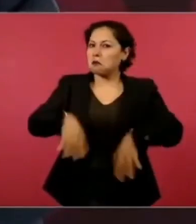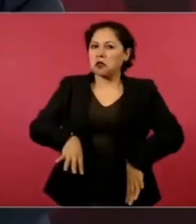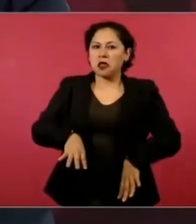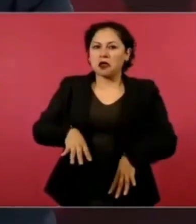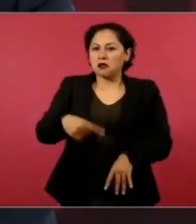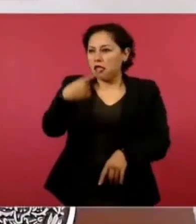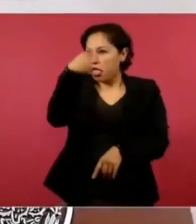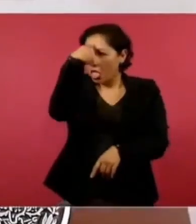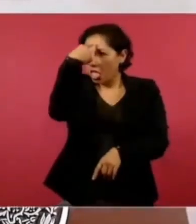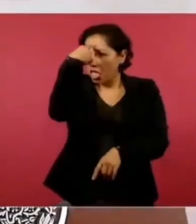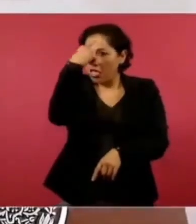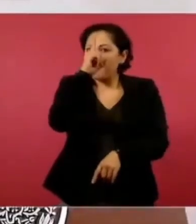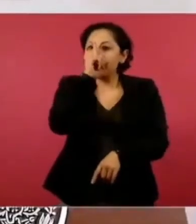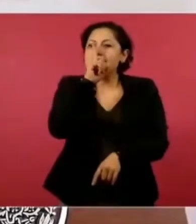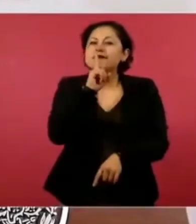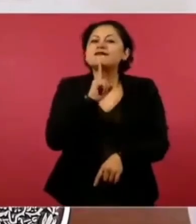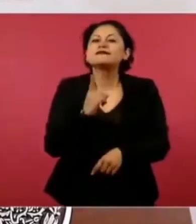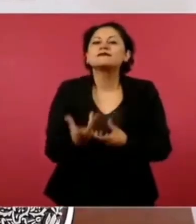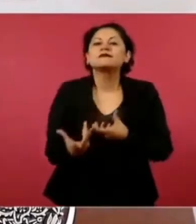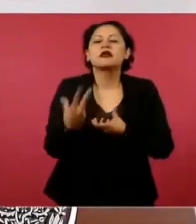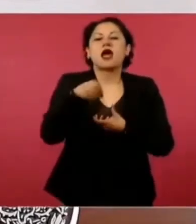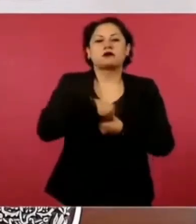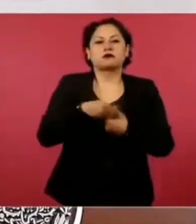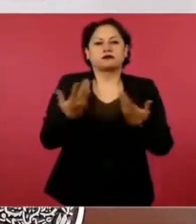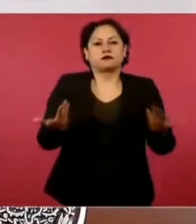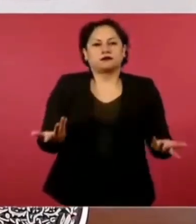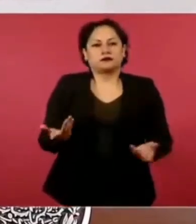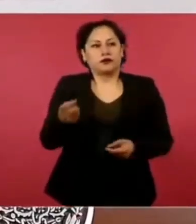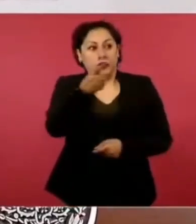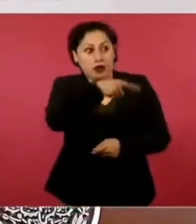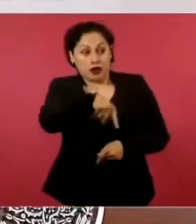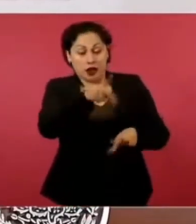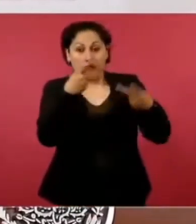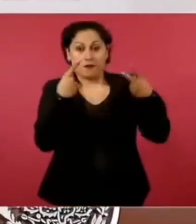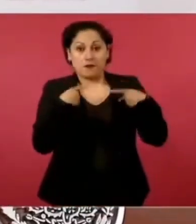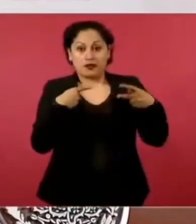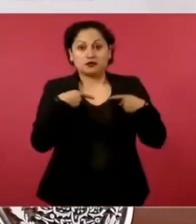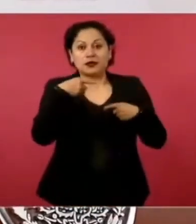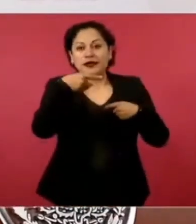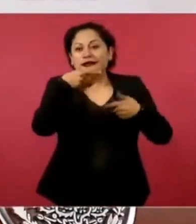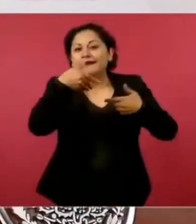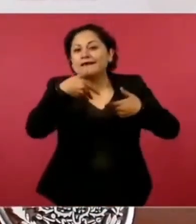podían seguir haciendo el periodismo de siempre. Fíjense una cosa,